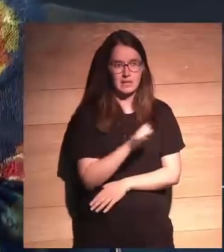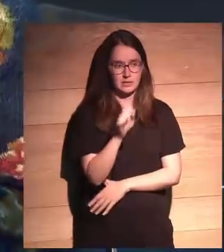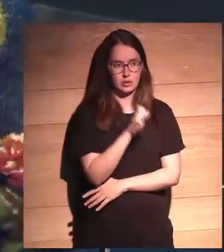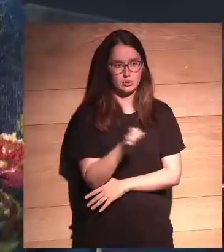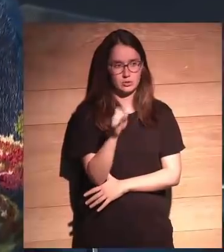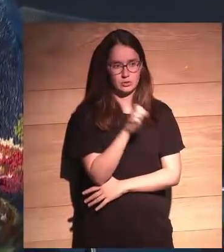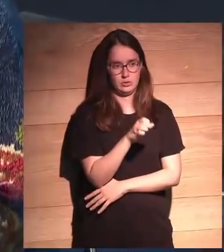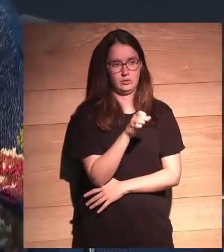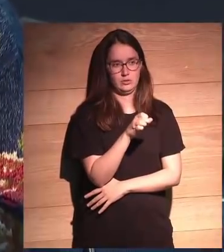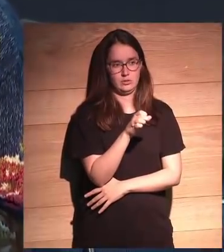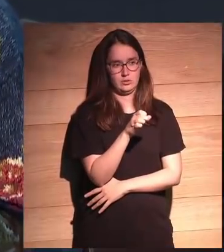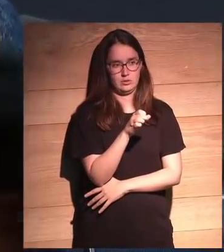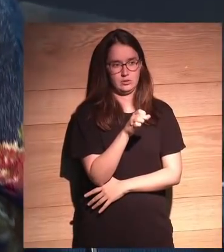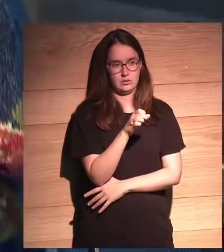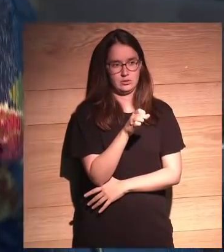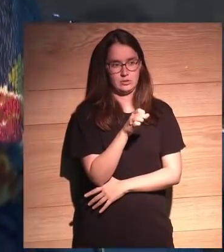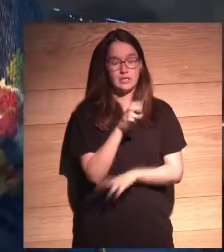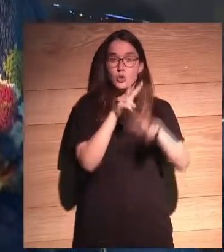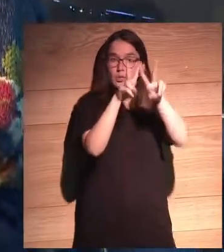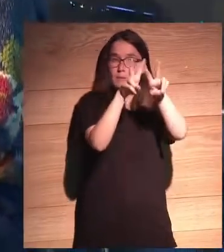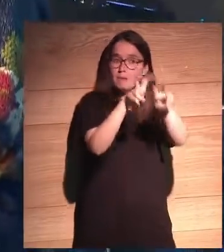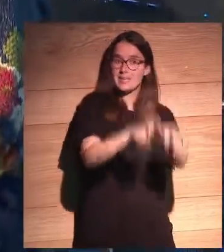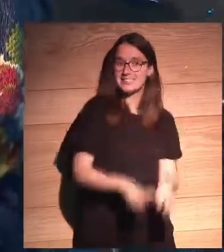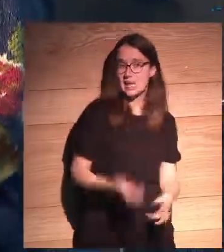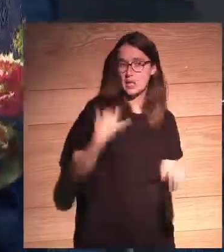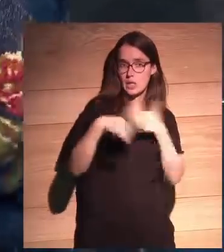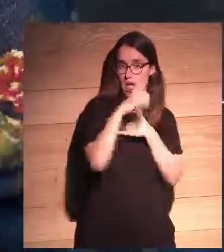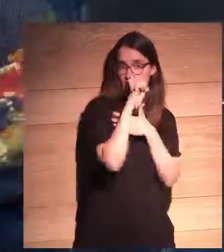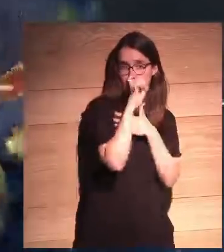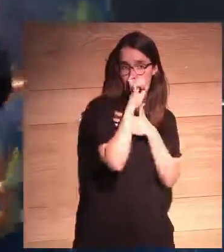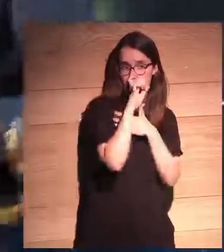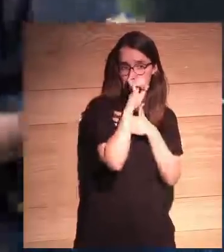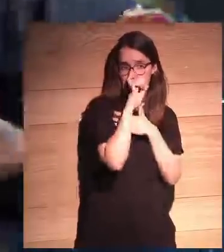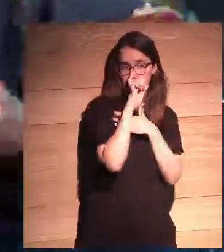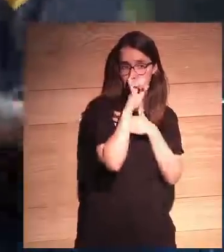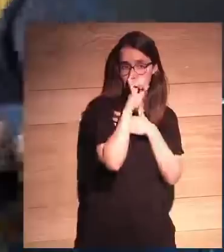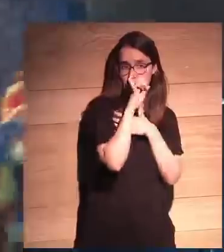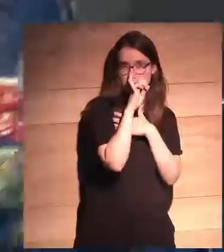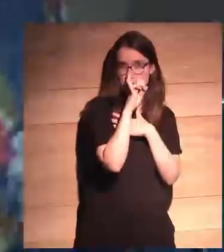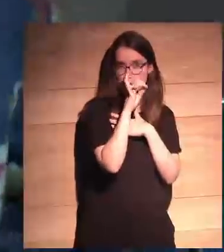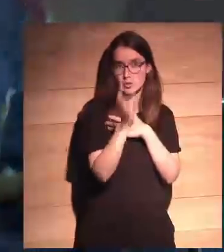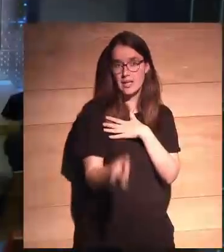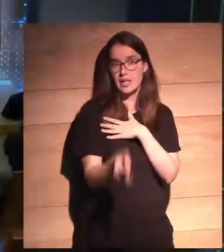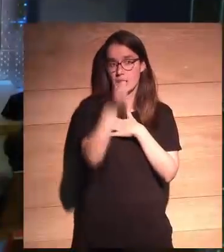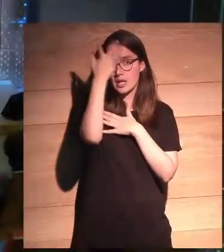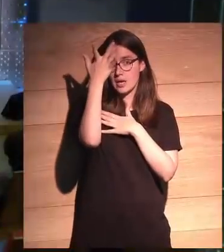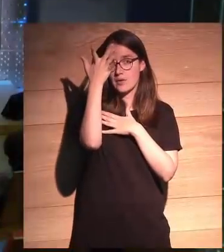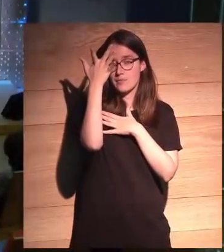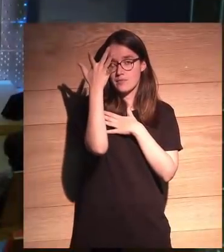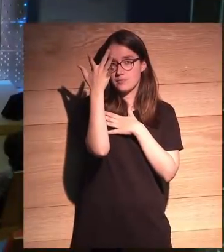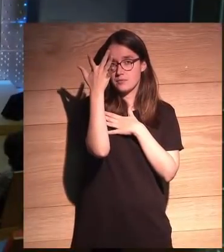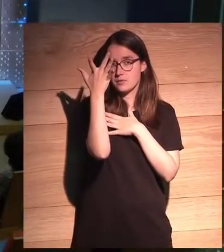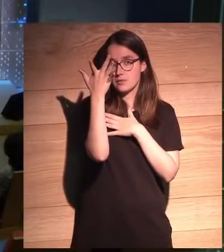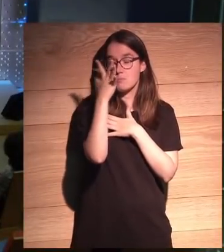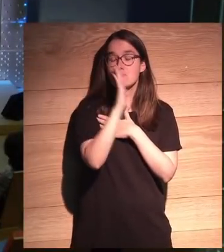maravilloso, basándose en sus investigaciones anteriores. Y es una idea además